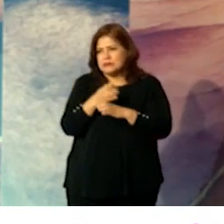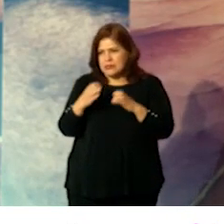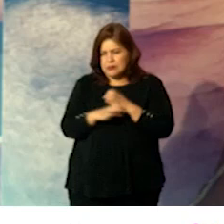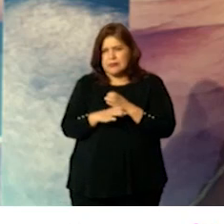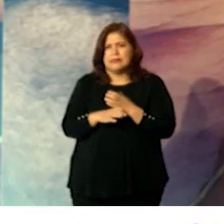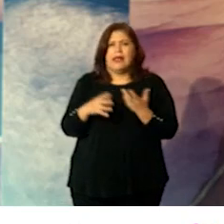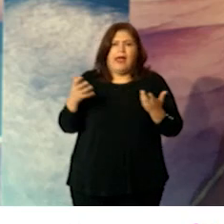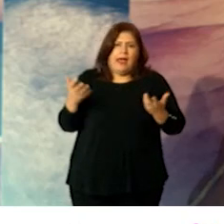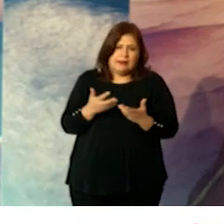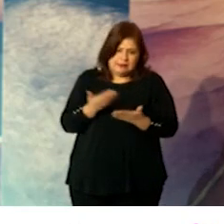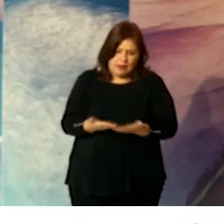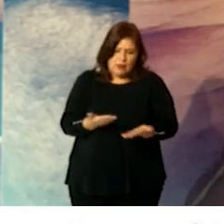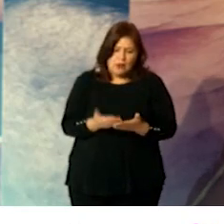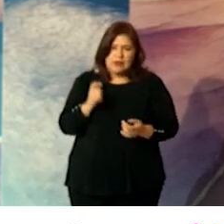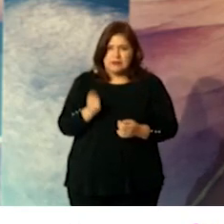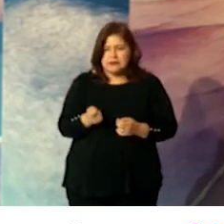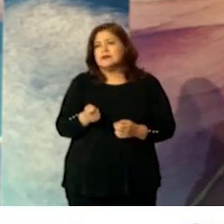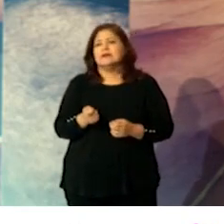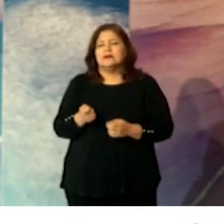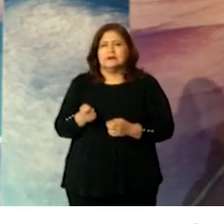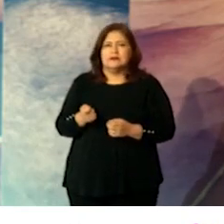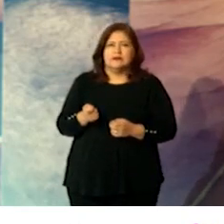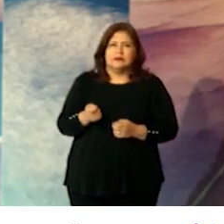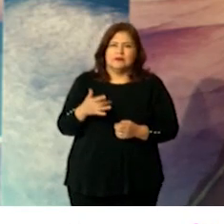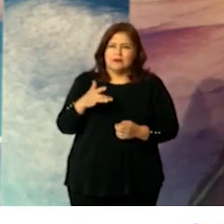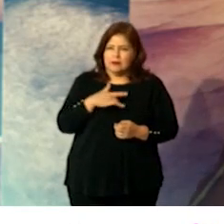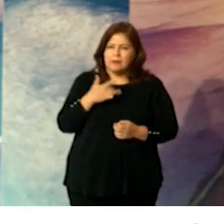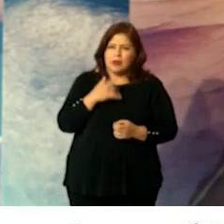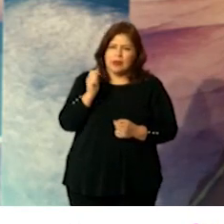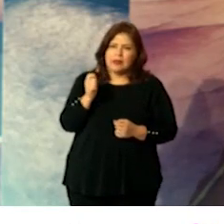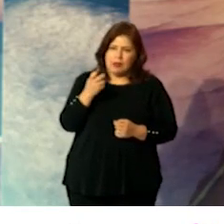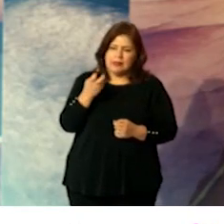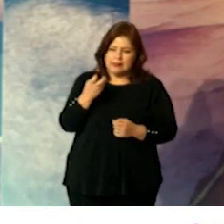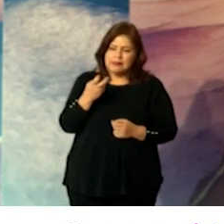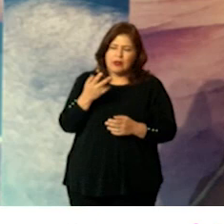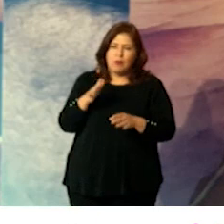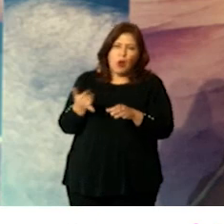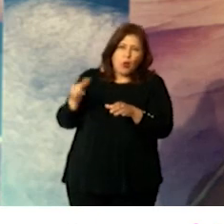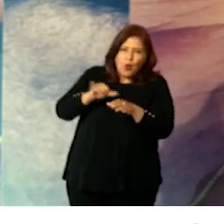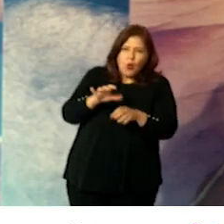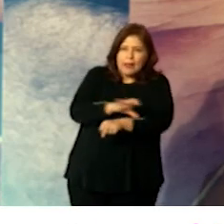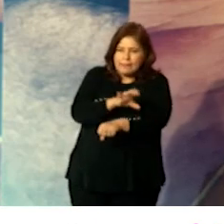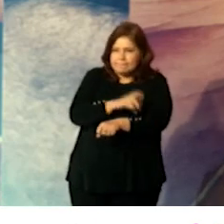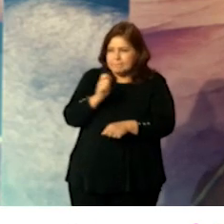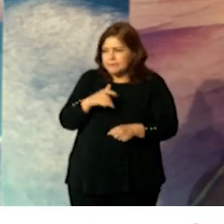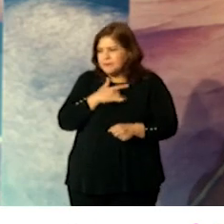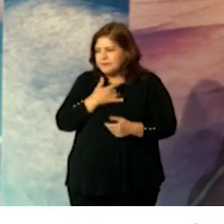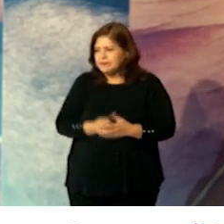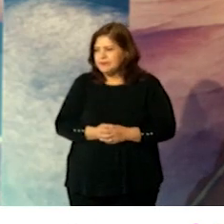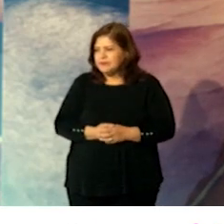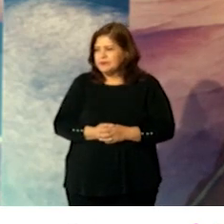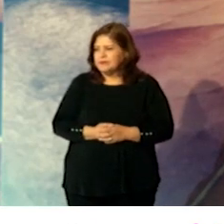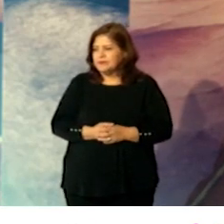hoy, fue esa juventud que es como un combustible para eso, ¿no? Y yo ya voy a conectar